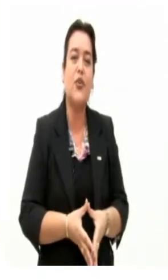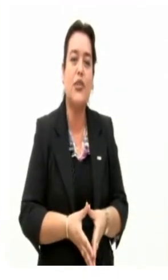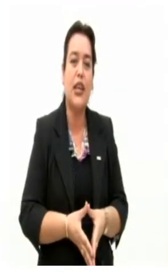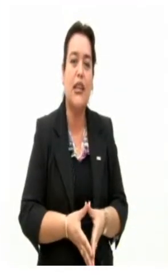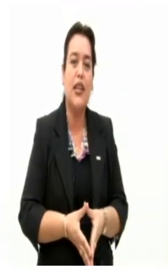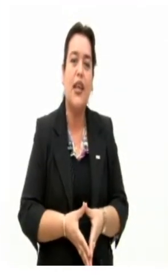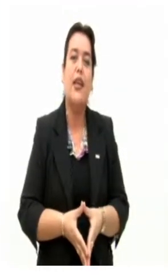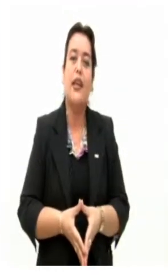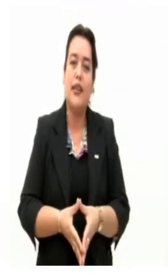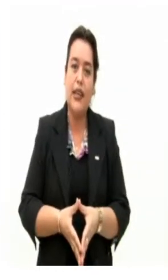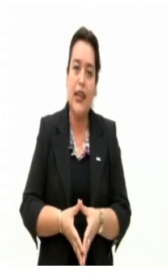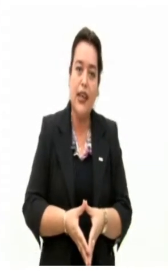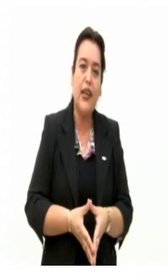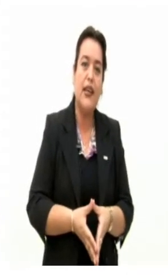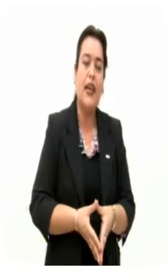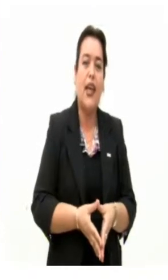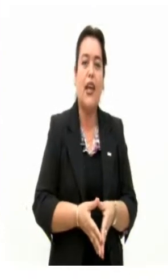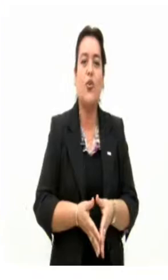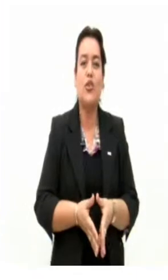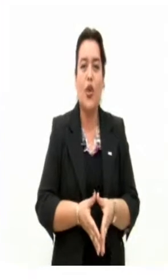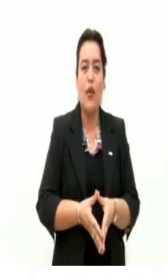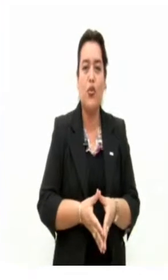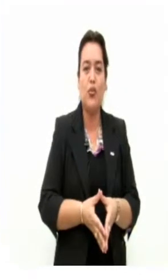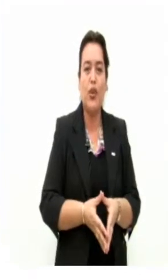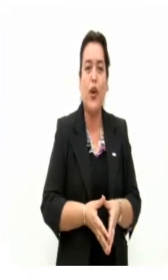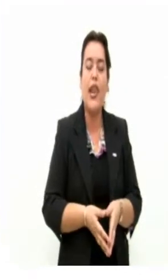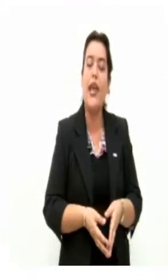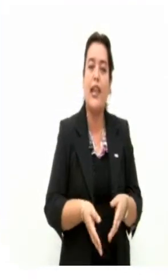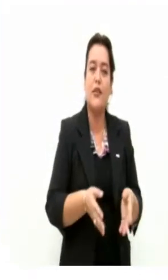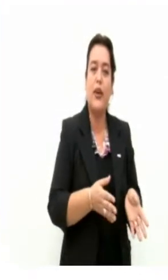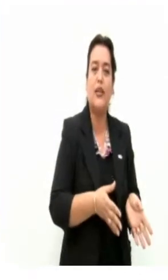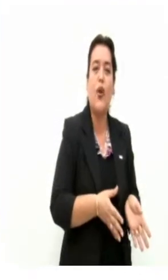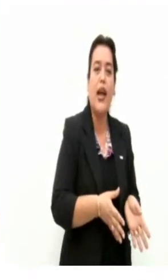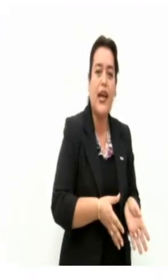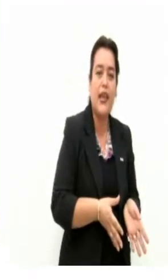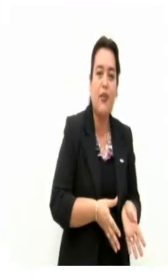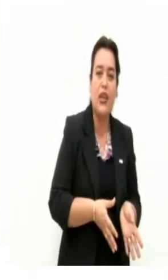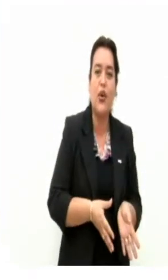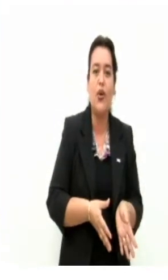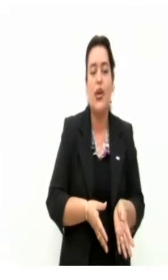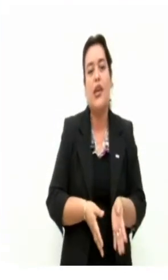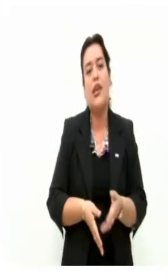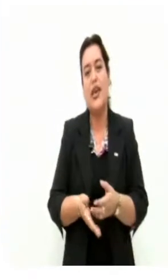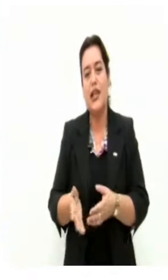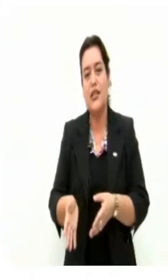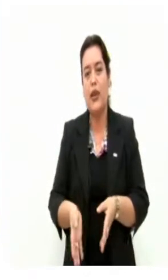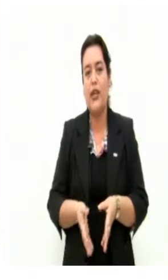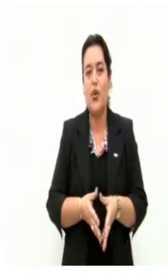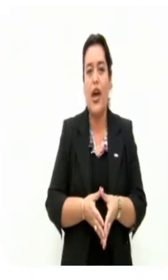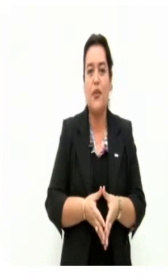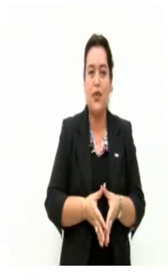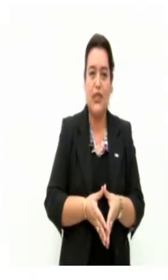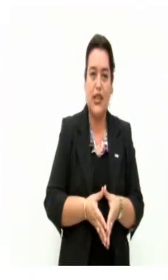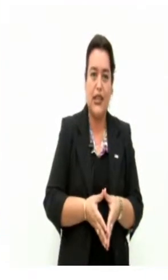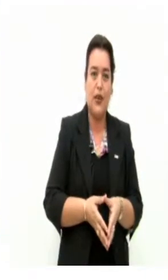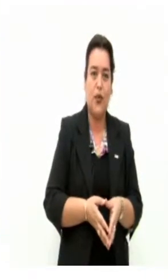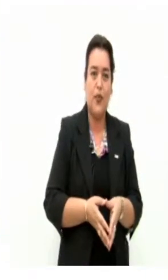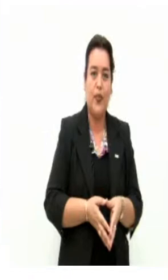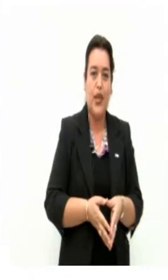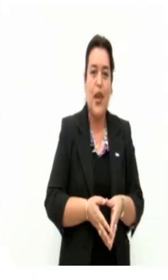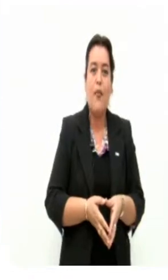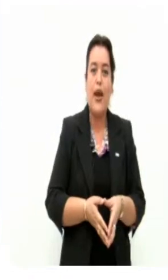la asistencia que usted tiene en nuestro campus virtual, en el aspecto académico y en el